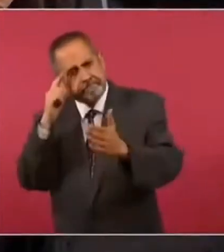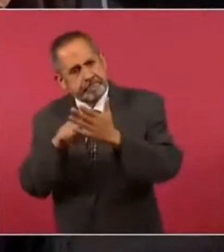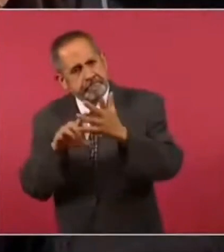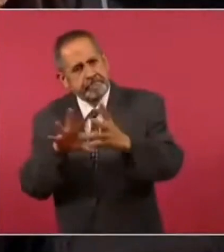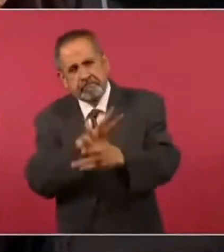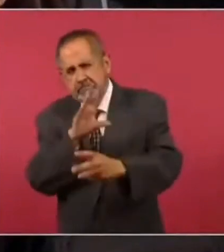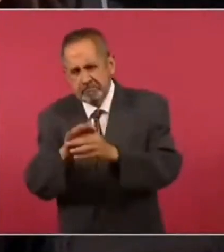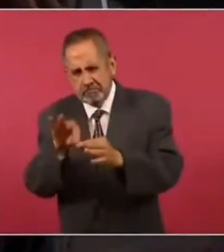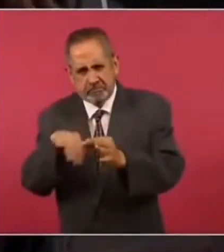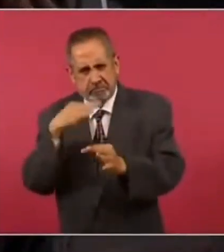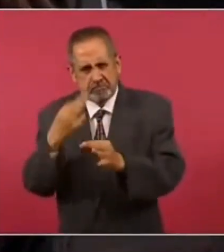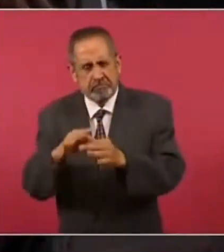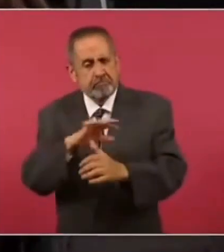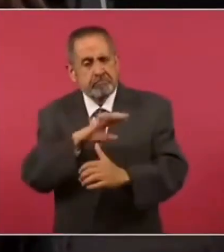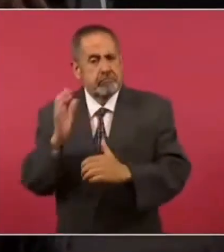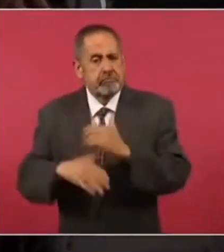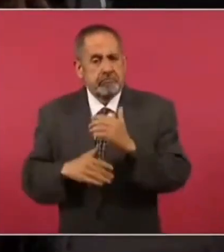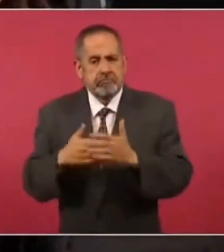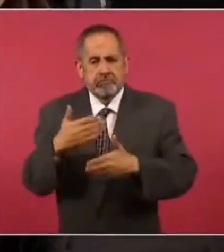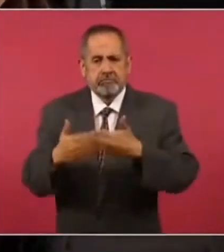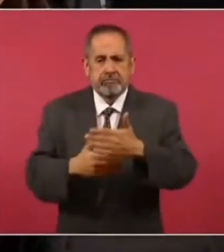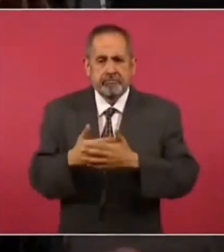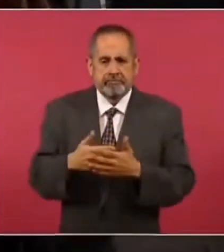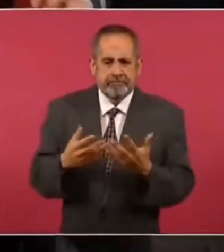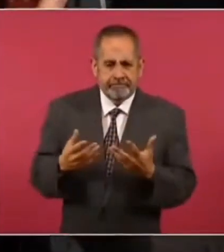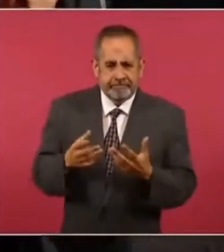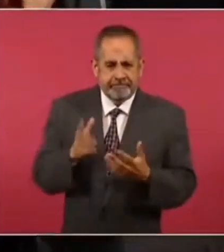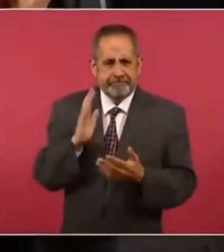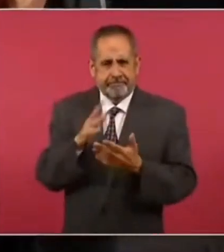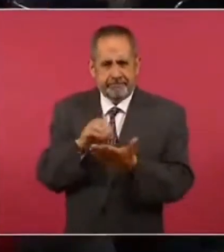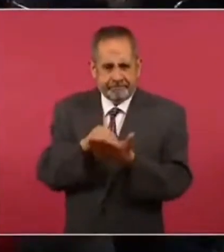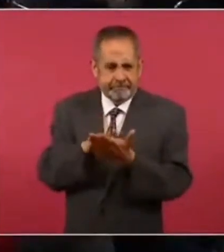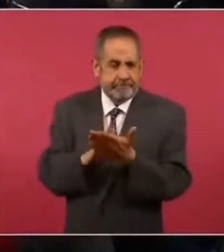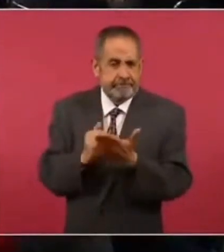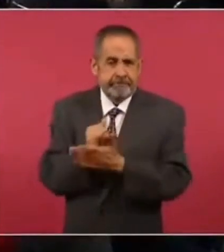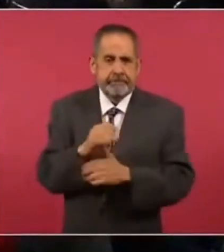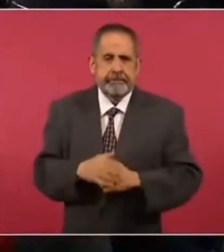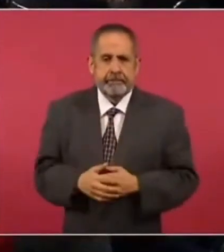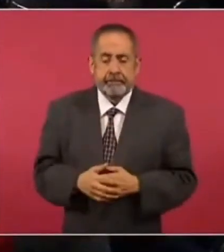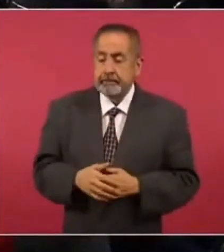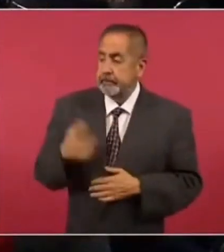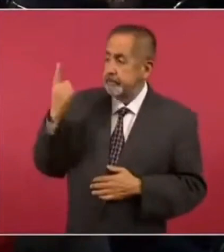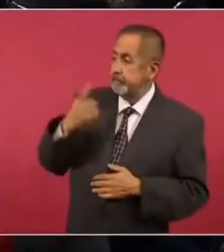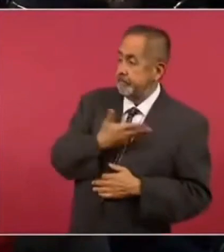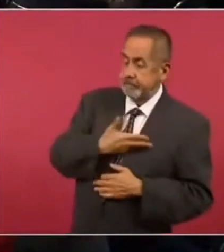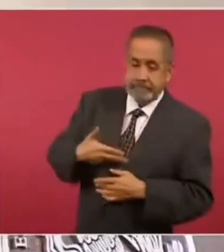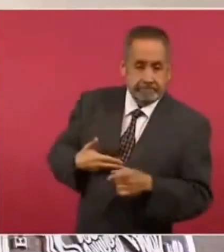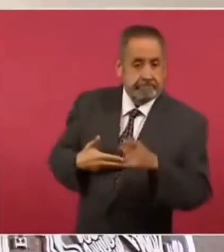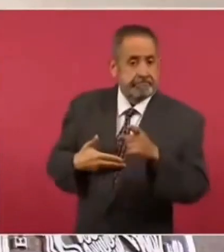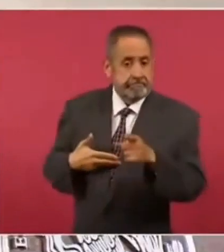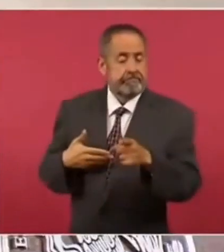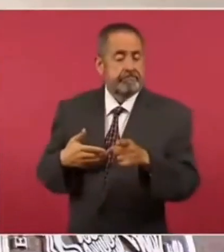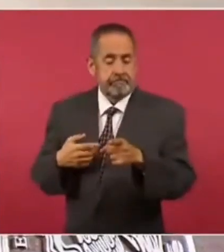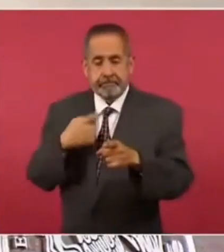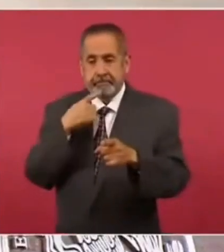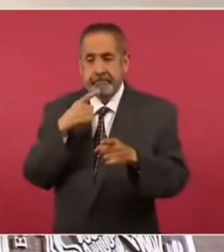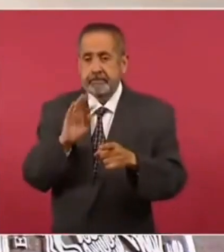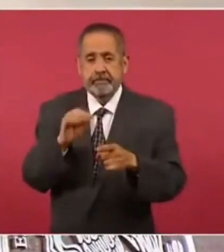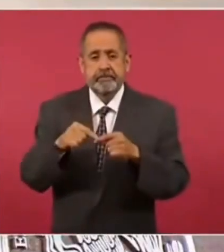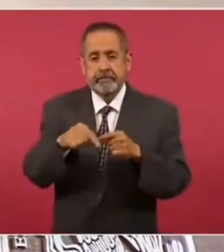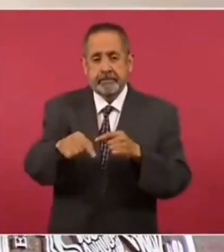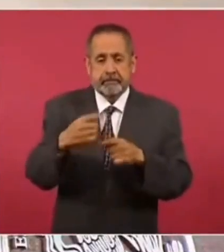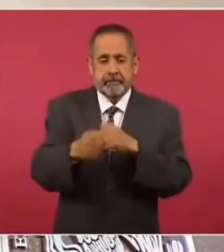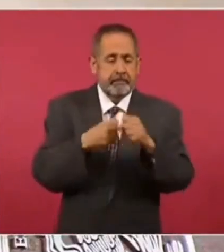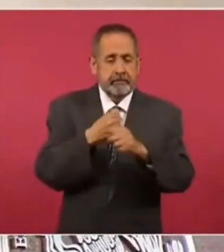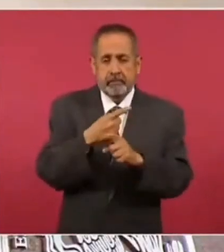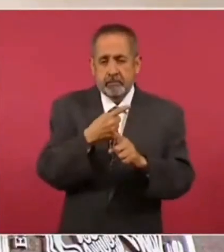todo todas estas sucursales entonces en su totalidad ya operando? Nos instruyó el señor presidente de la República que a mediados de este